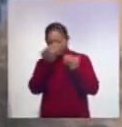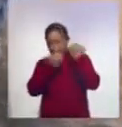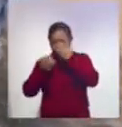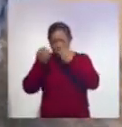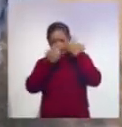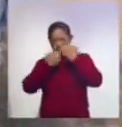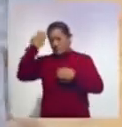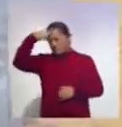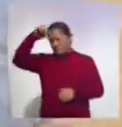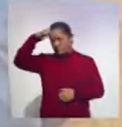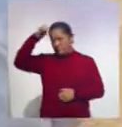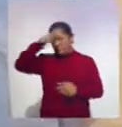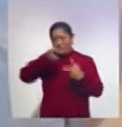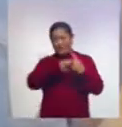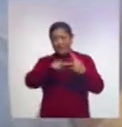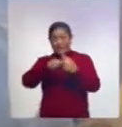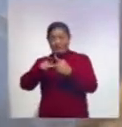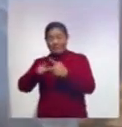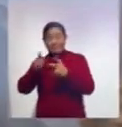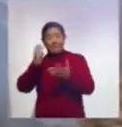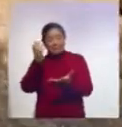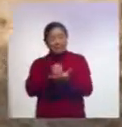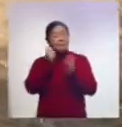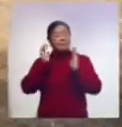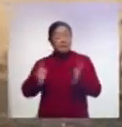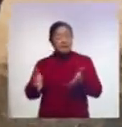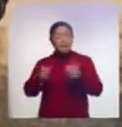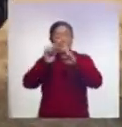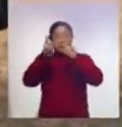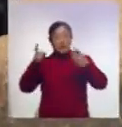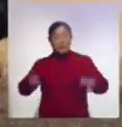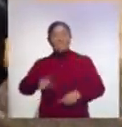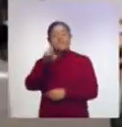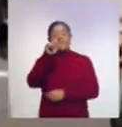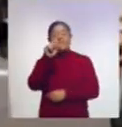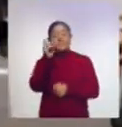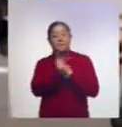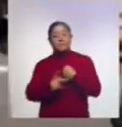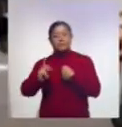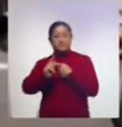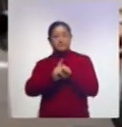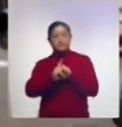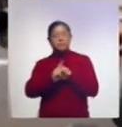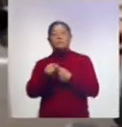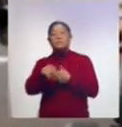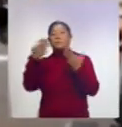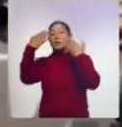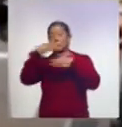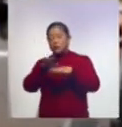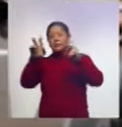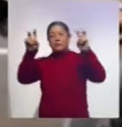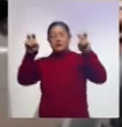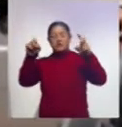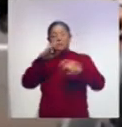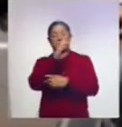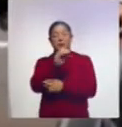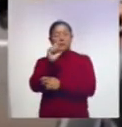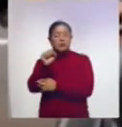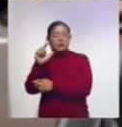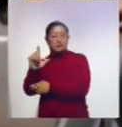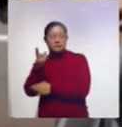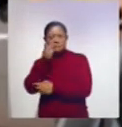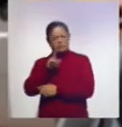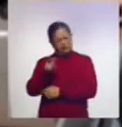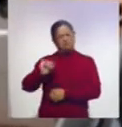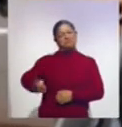y evidencias de iniciativas exitosas que se han desarrollado en 20 países. Sobre el tema, Carlos Salazar Lomelín externó su